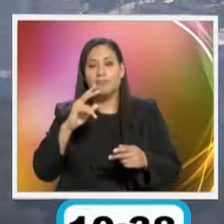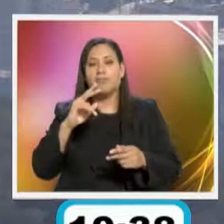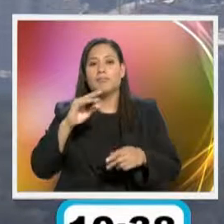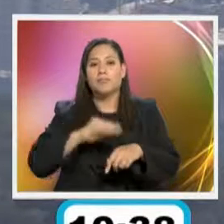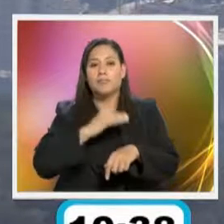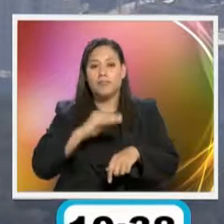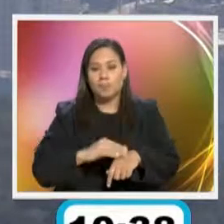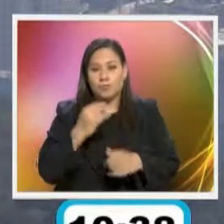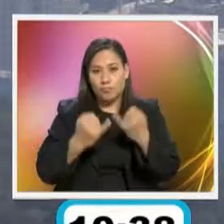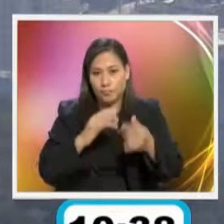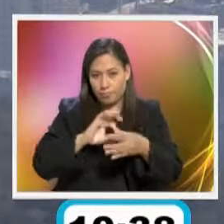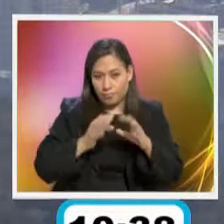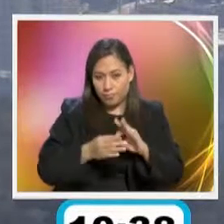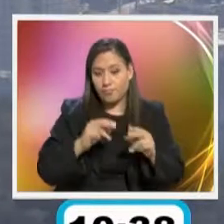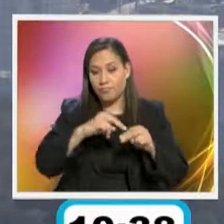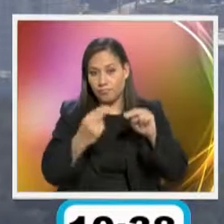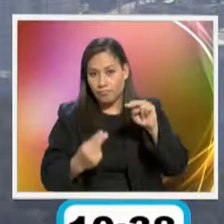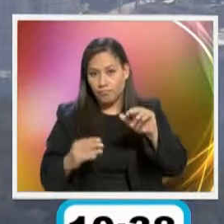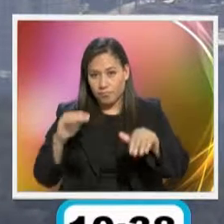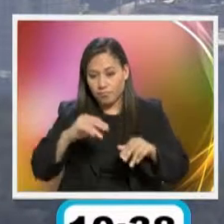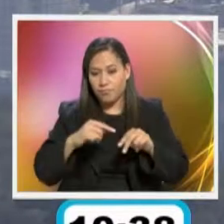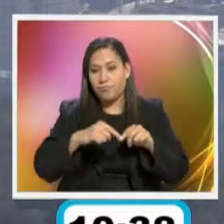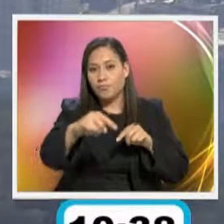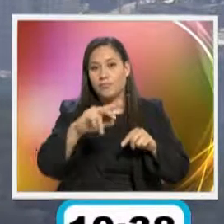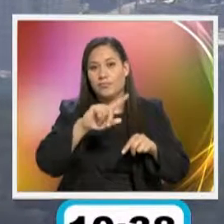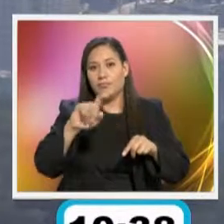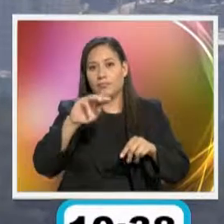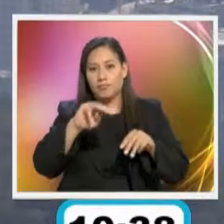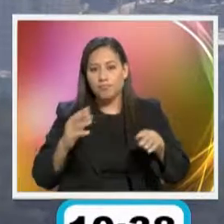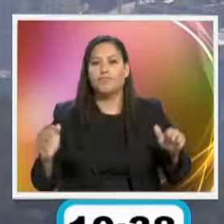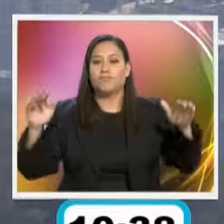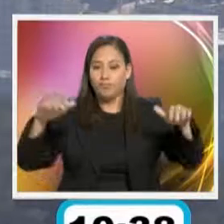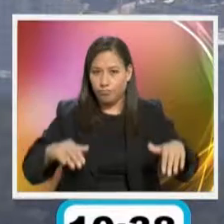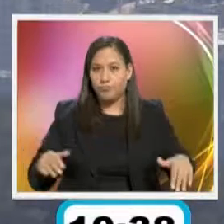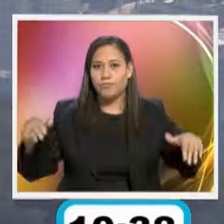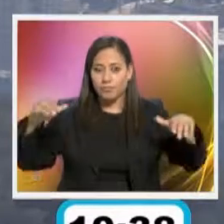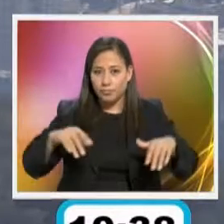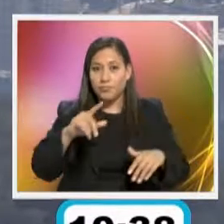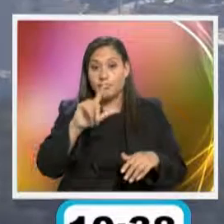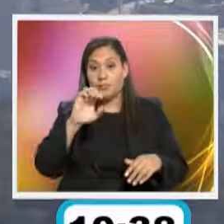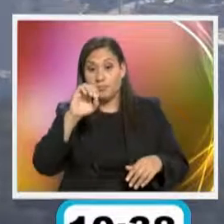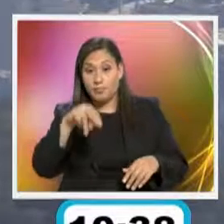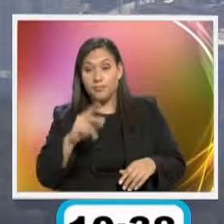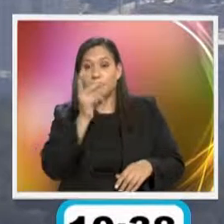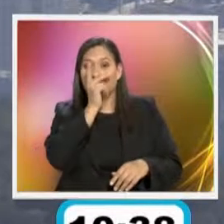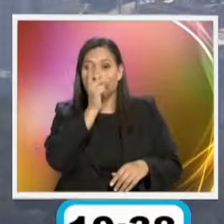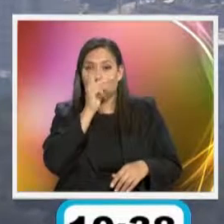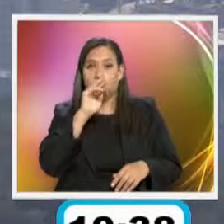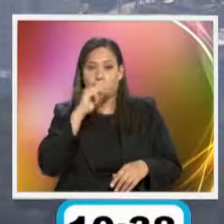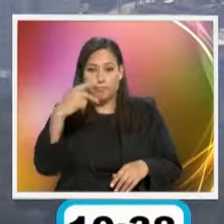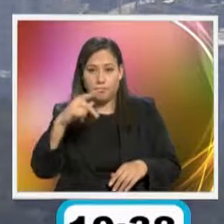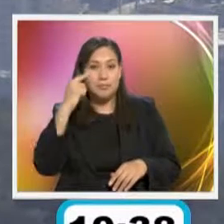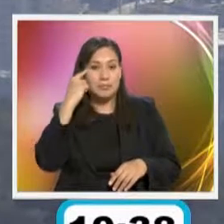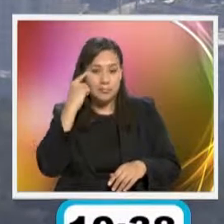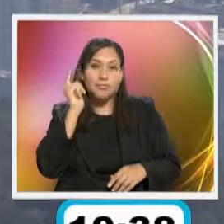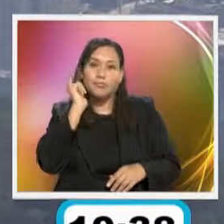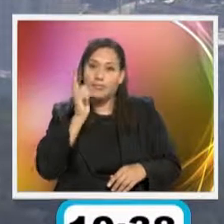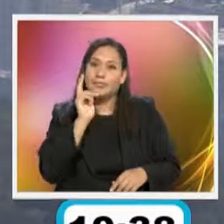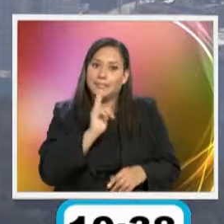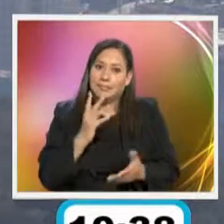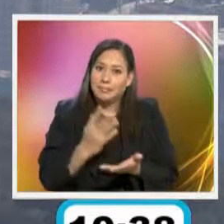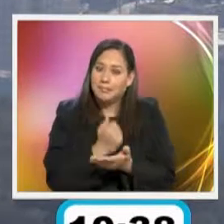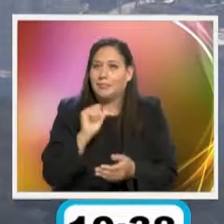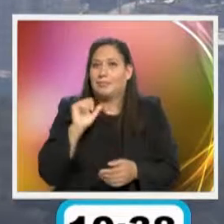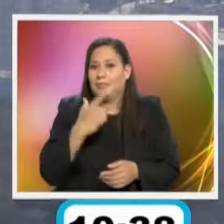Juegos Olímpicos. La natación 100 metros mariposa, Long Gutiérrez, que tiene padres chinos, a ver si saca